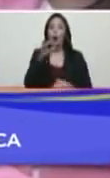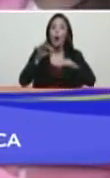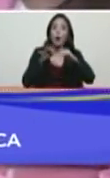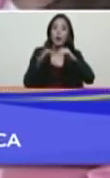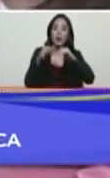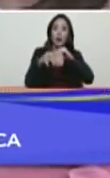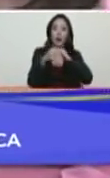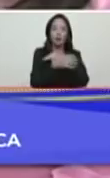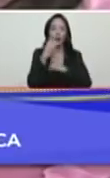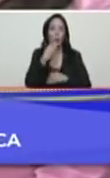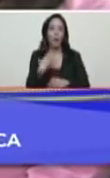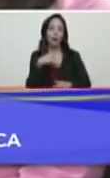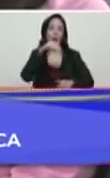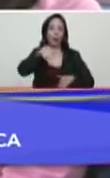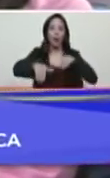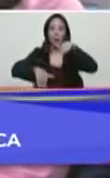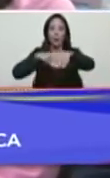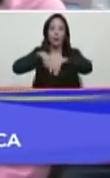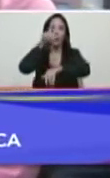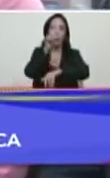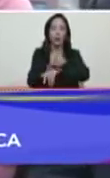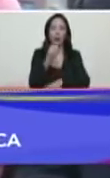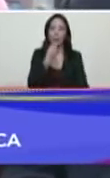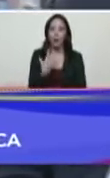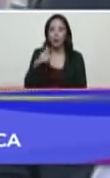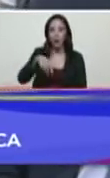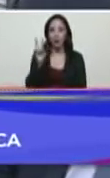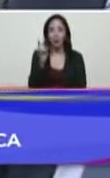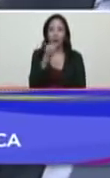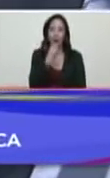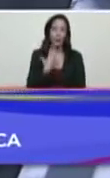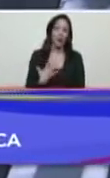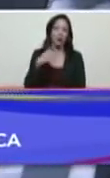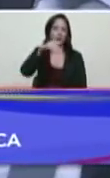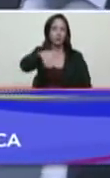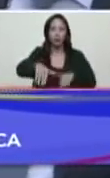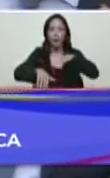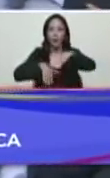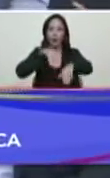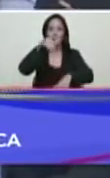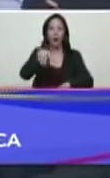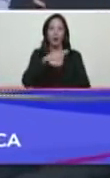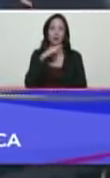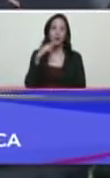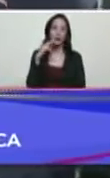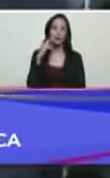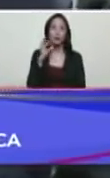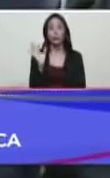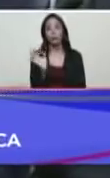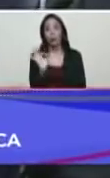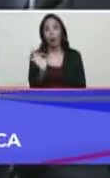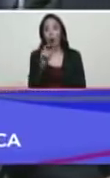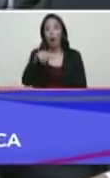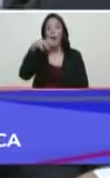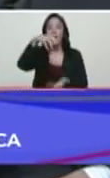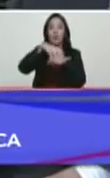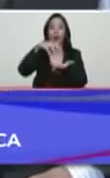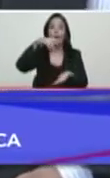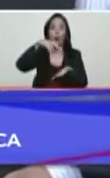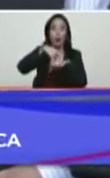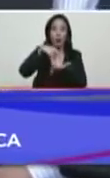Mochima, encantadoras, únicas, una belleza. O pueden ir aquí al estado Carabobo, aquí